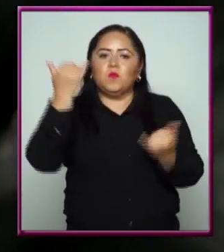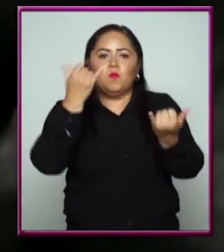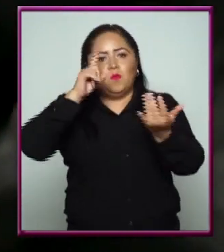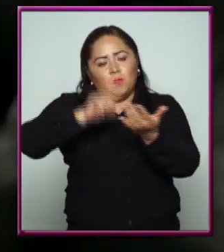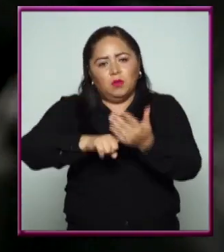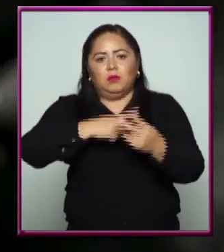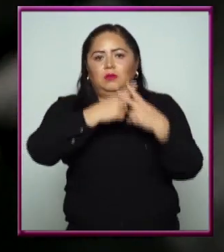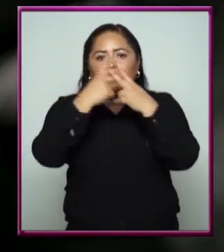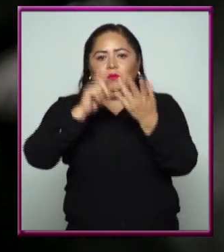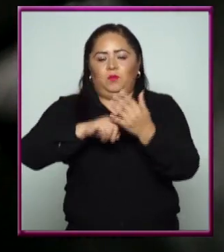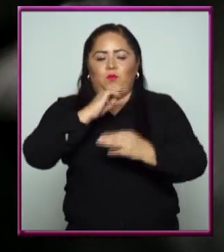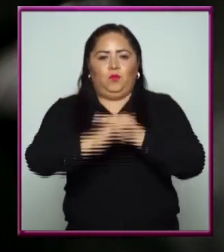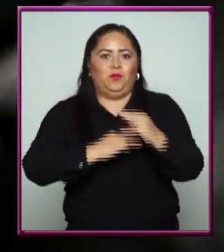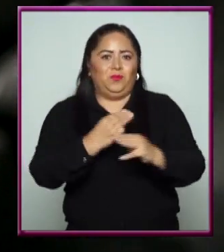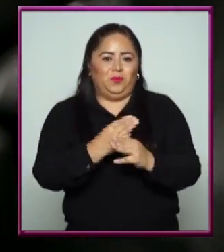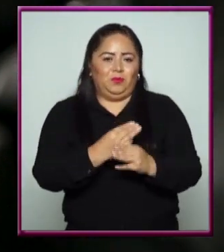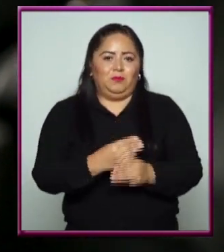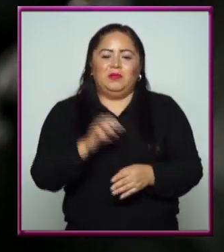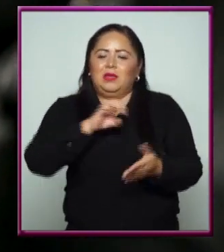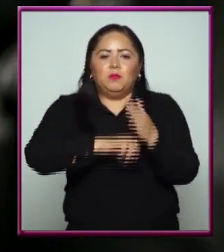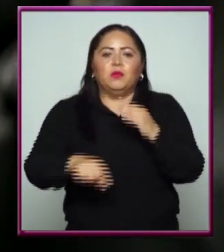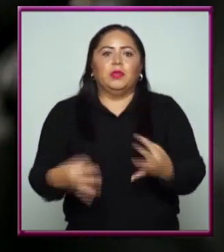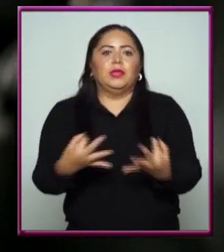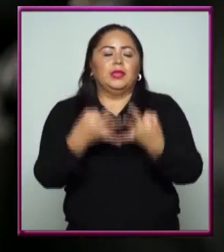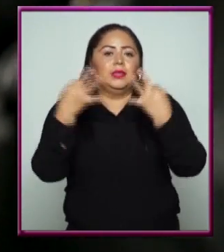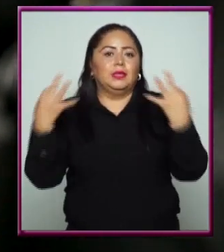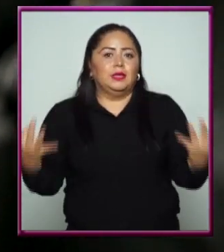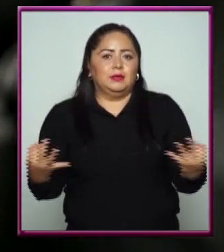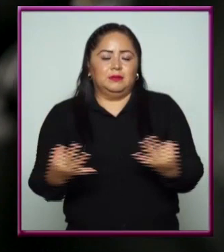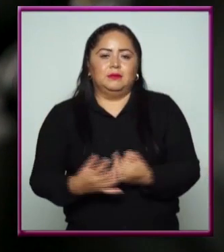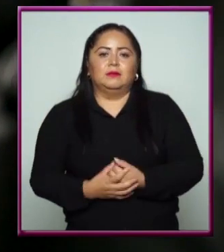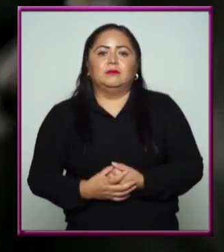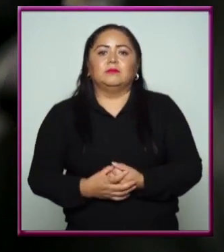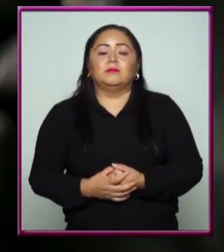Dentro del planeta, por ejemplo, Tierra.